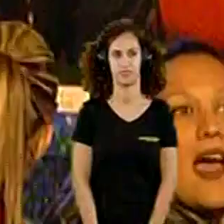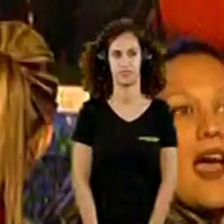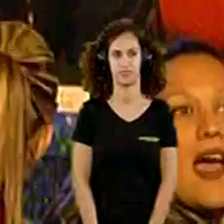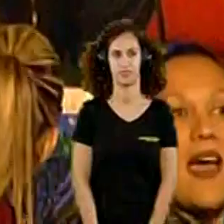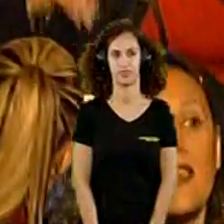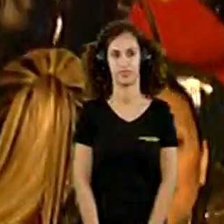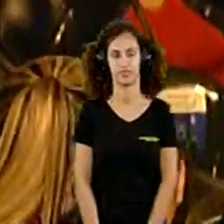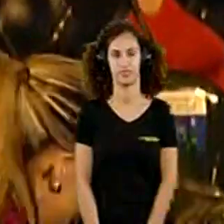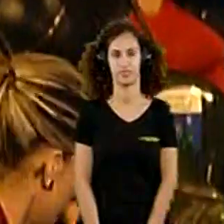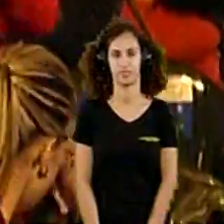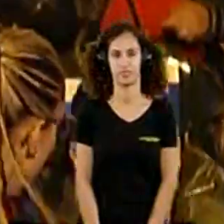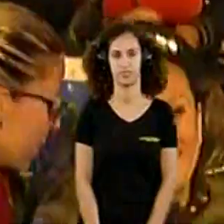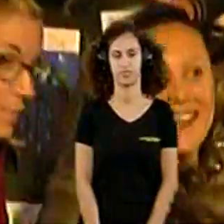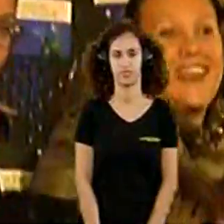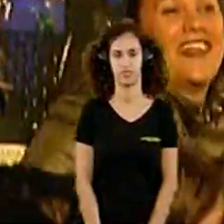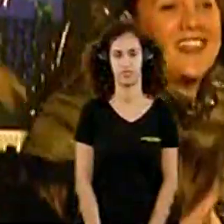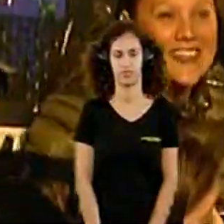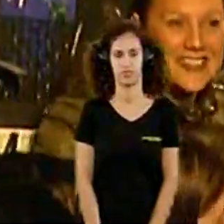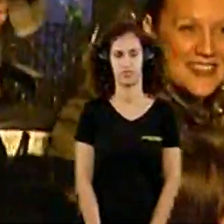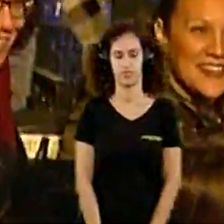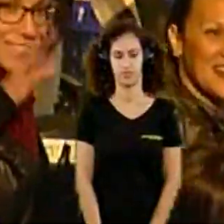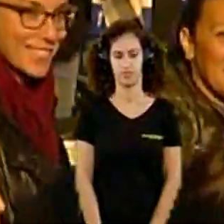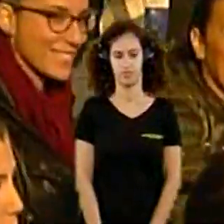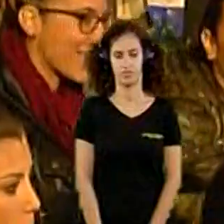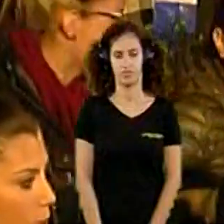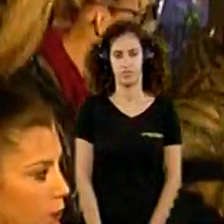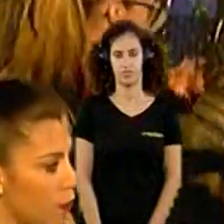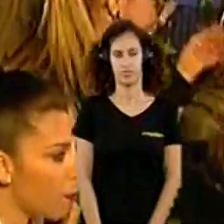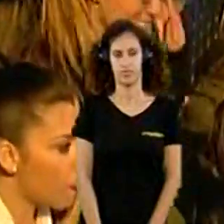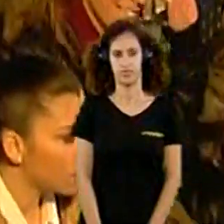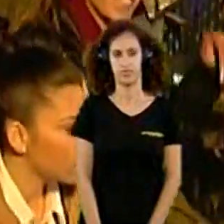15 años los Chacho tuvo, y de los 15 años, 12 finales.